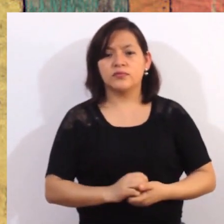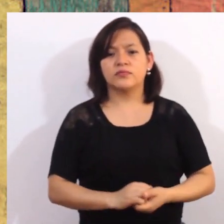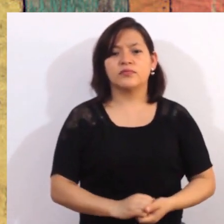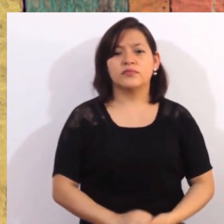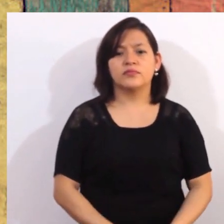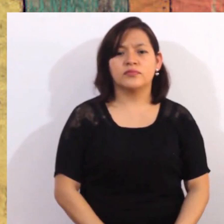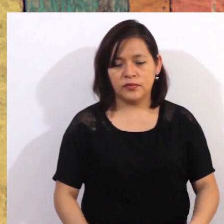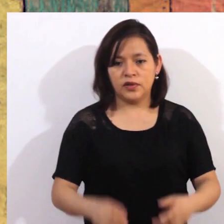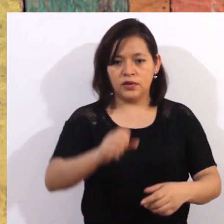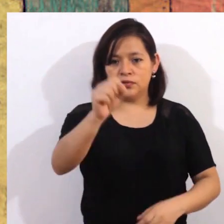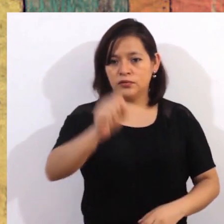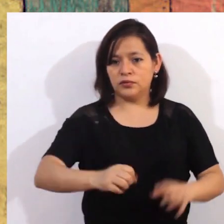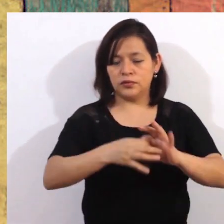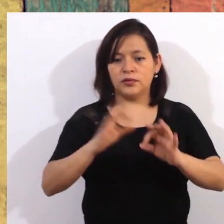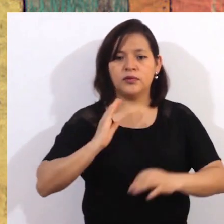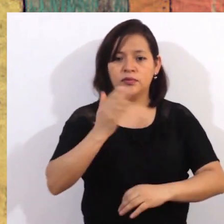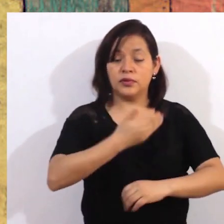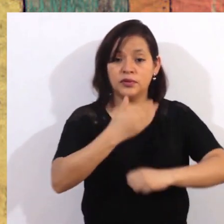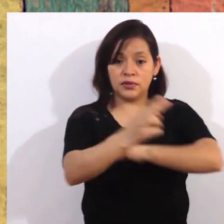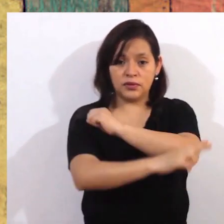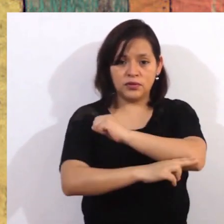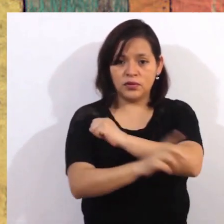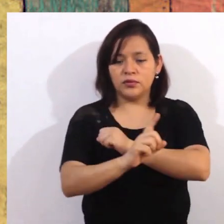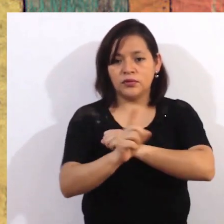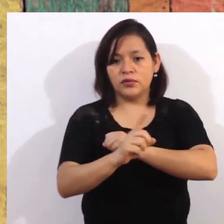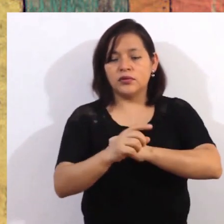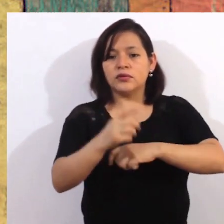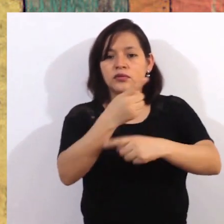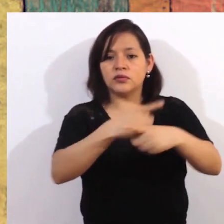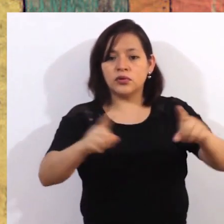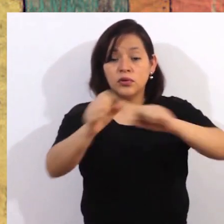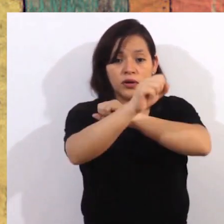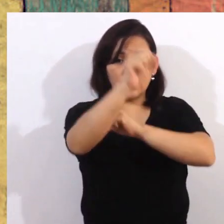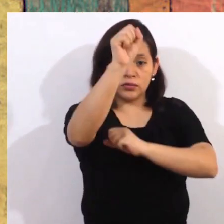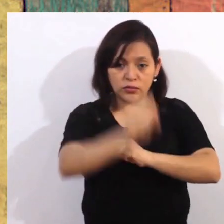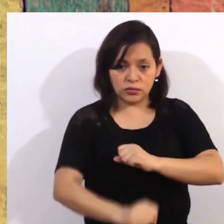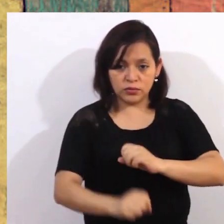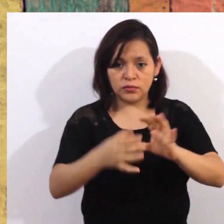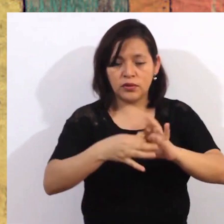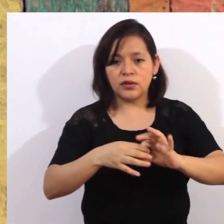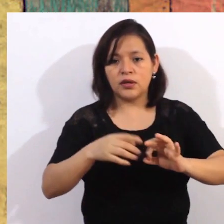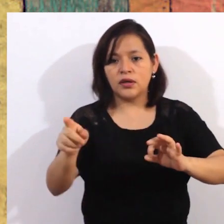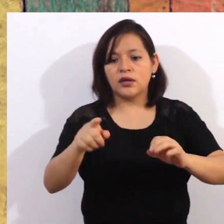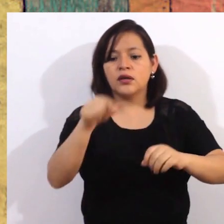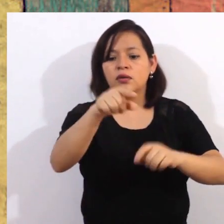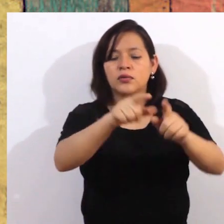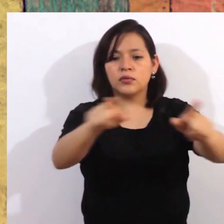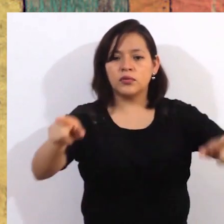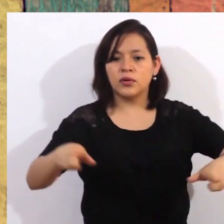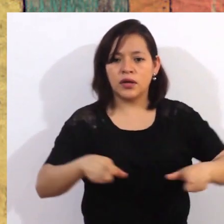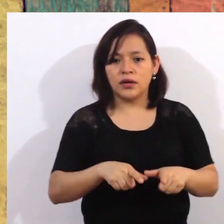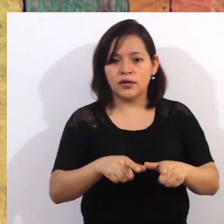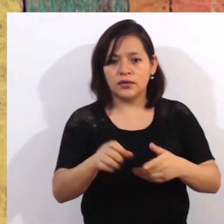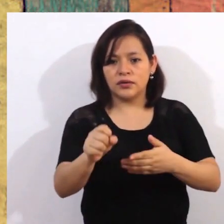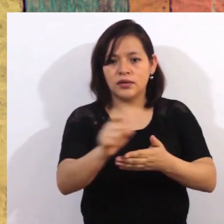dónde? No es el sur de nuestra nación, no es el sur de tu distrito, es el sur con referencia al punto de la